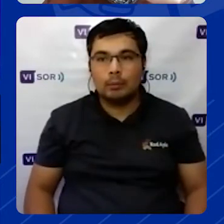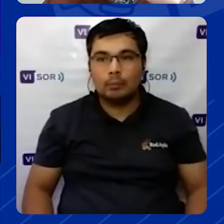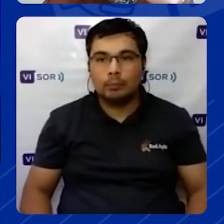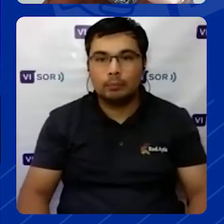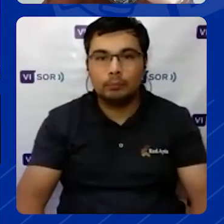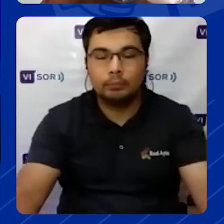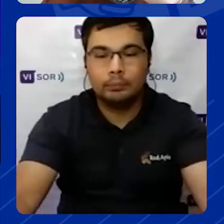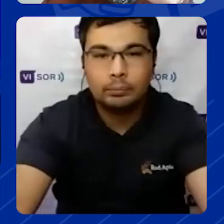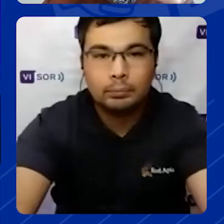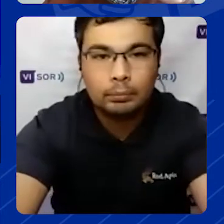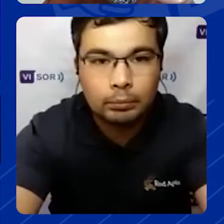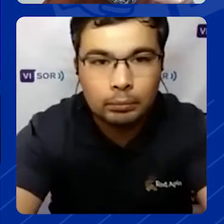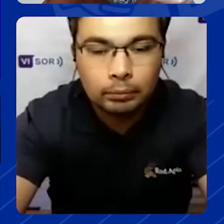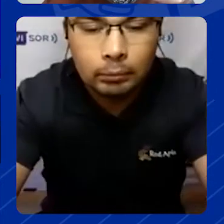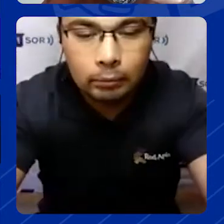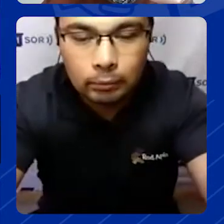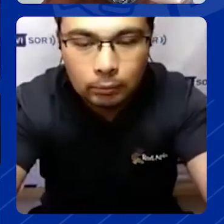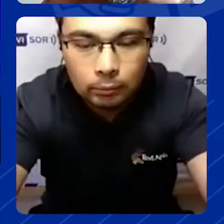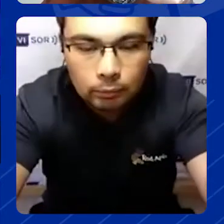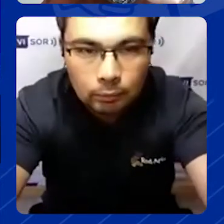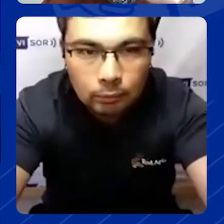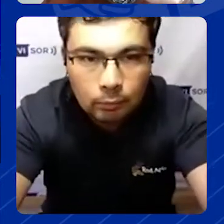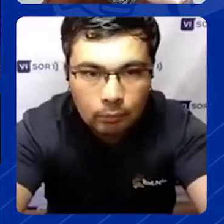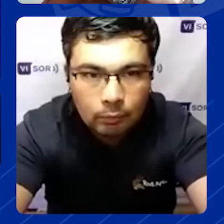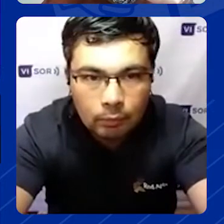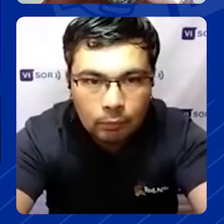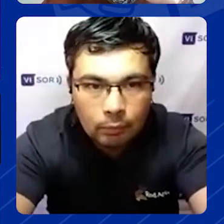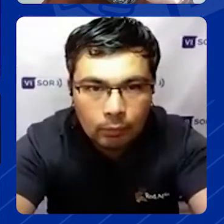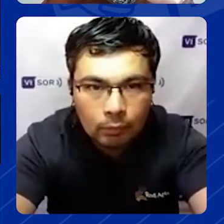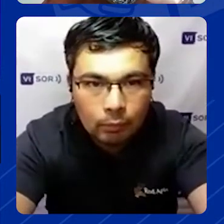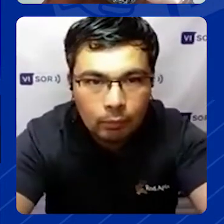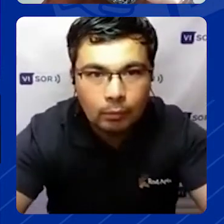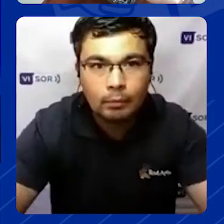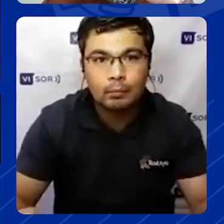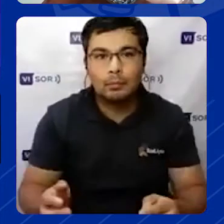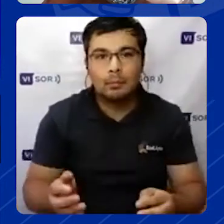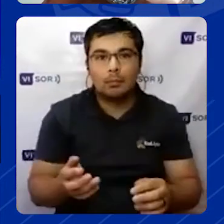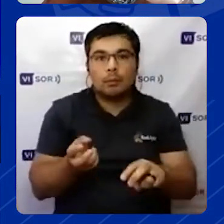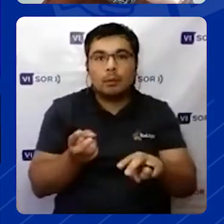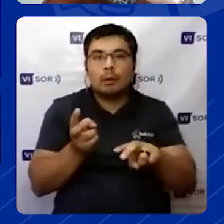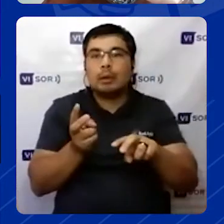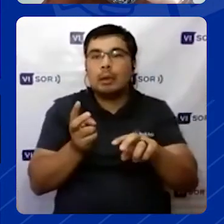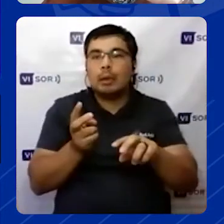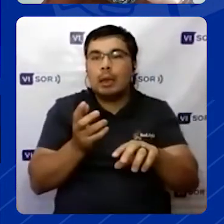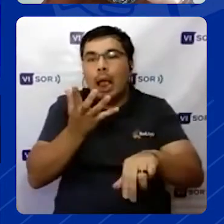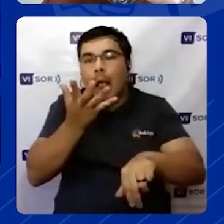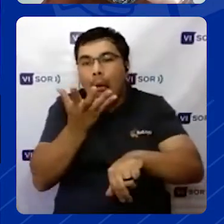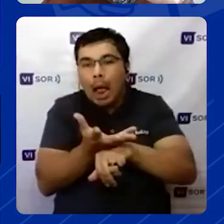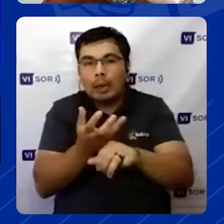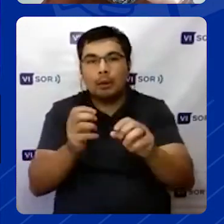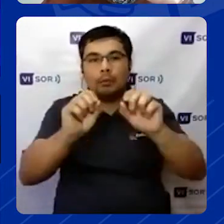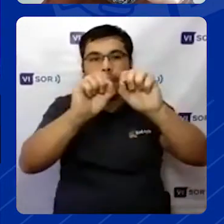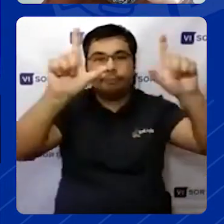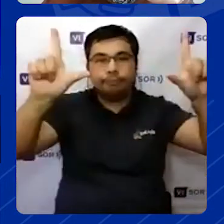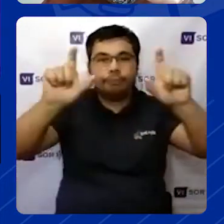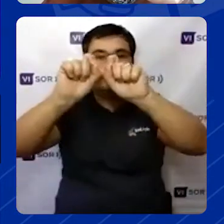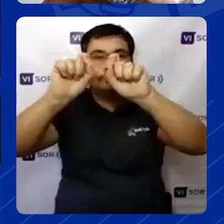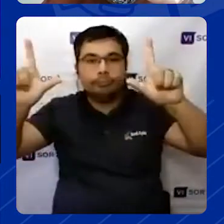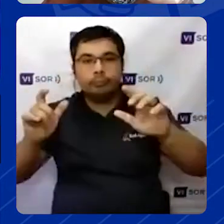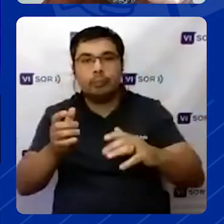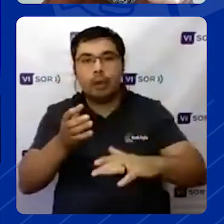web. O sea, si salen ventanas todo el tiempo, claramente va a ser menos accesible. Si es que es un inicio